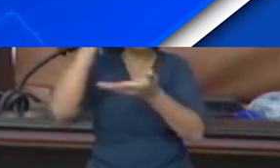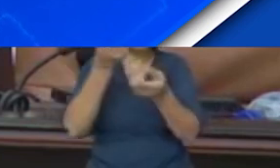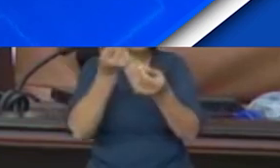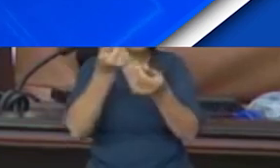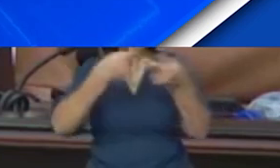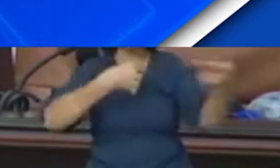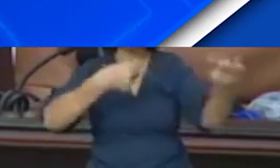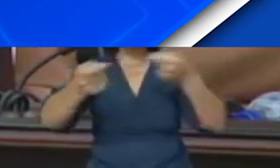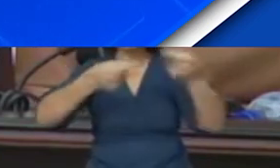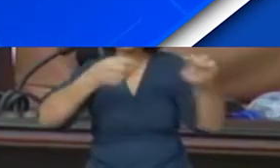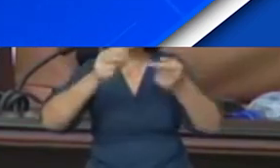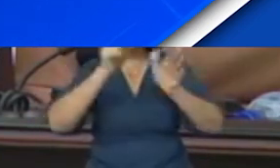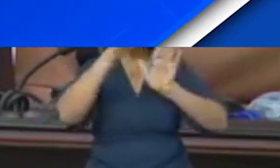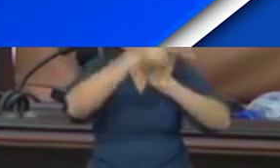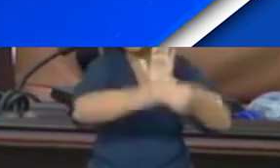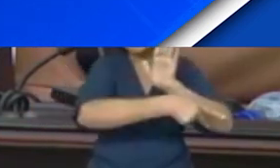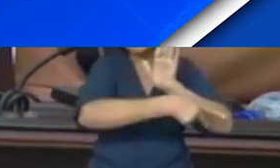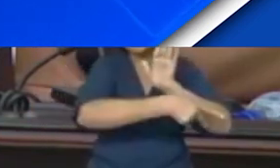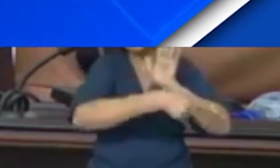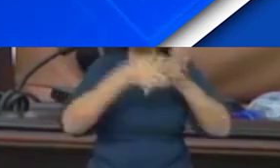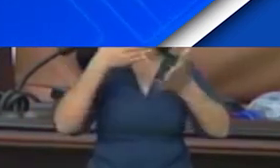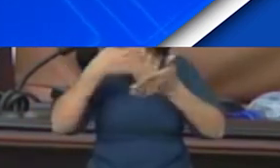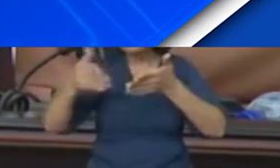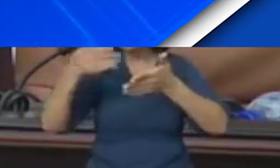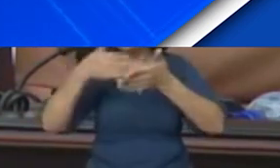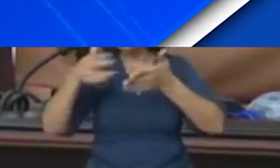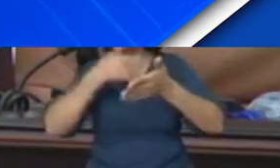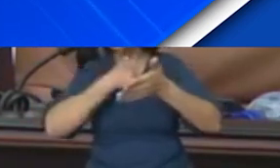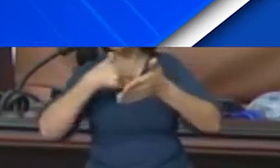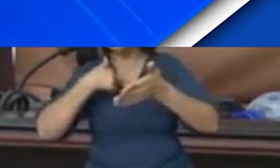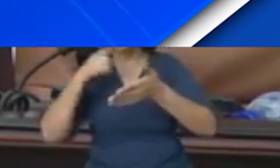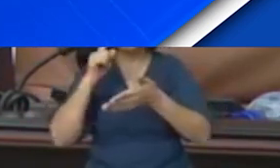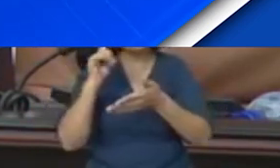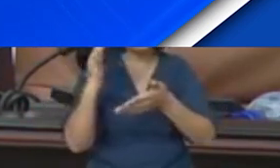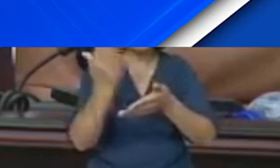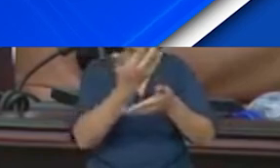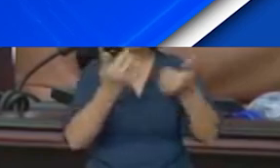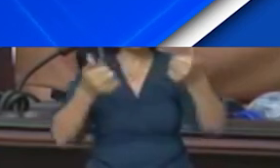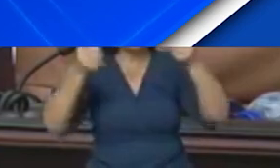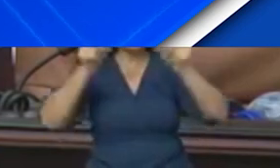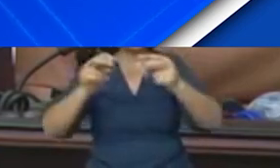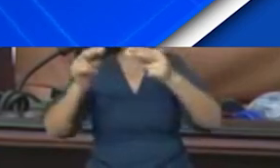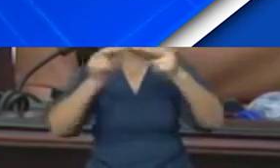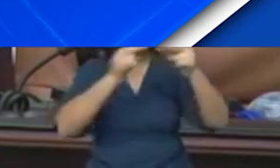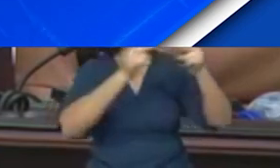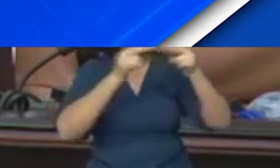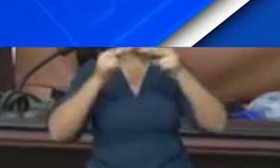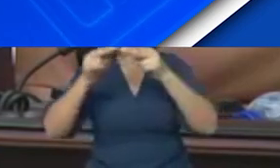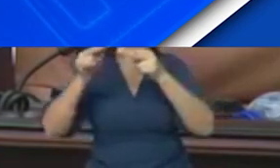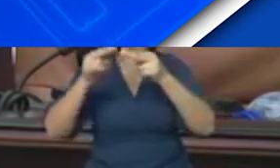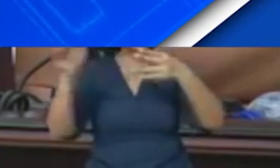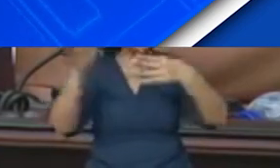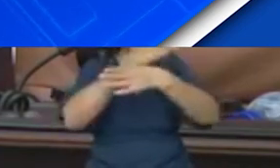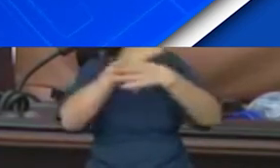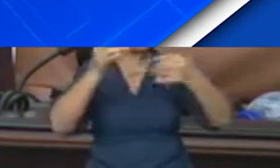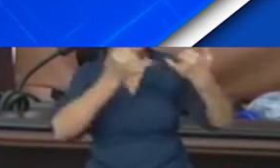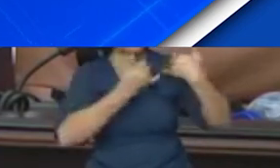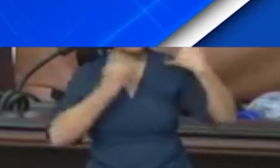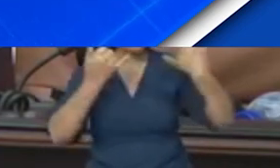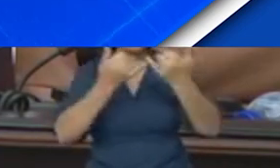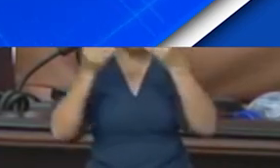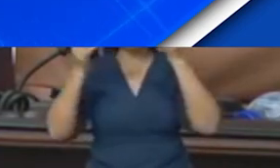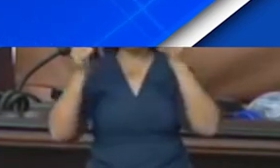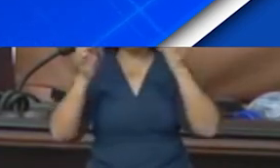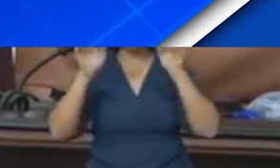exportación y de facilitación todo en coordinación plena con las demás instancias del